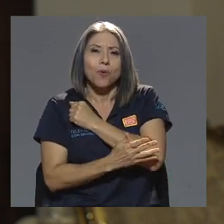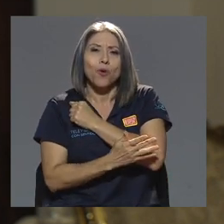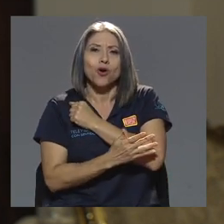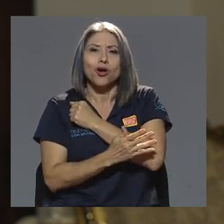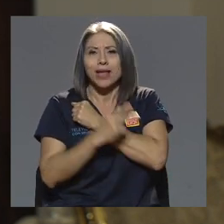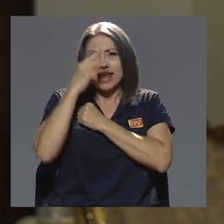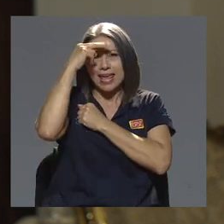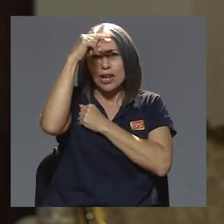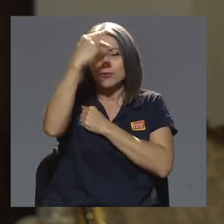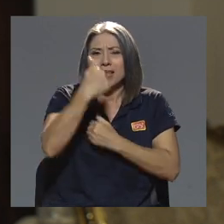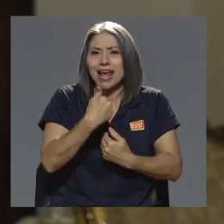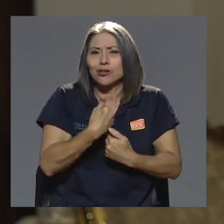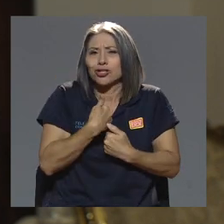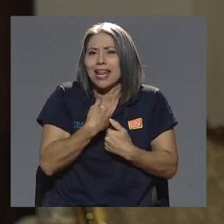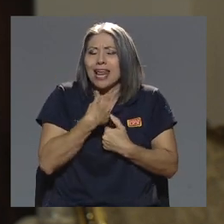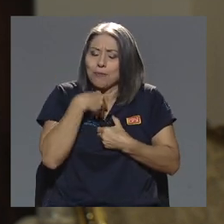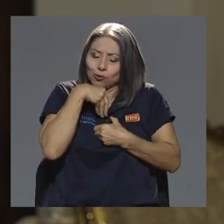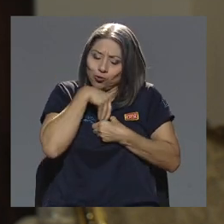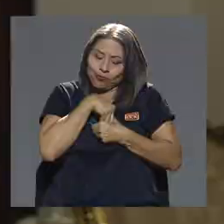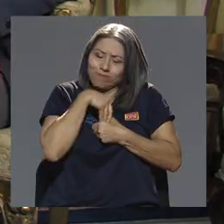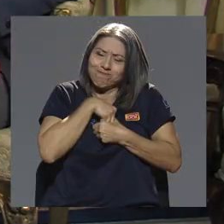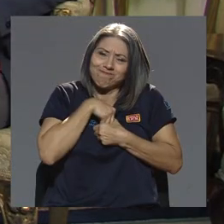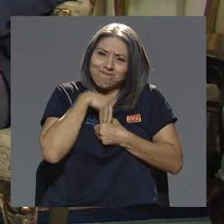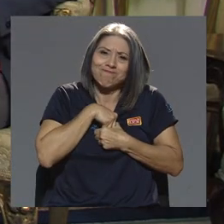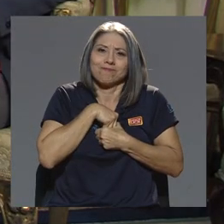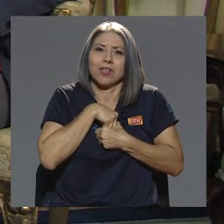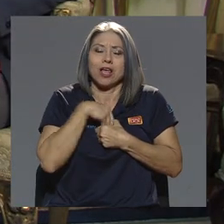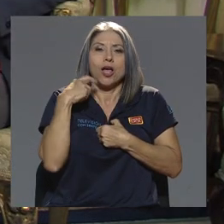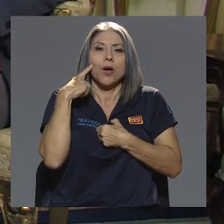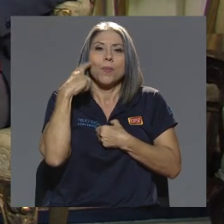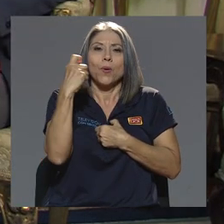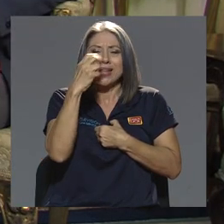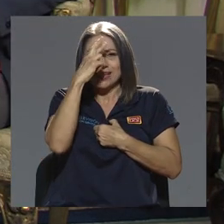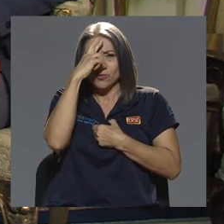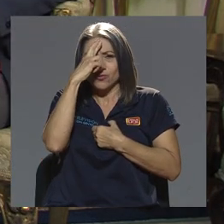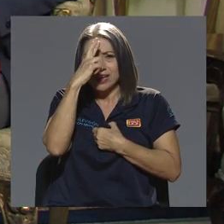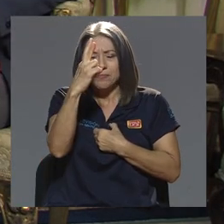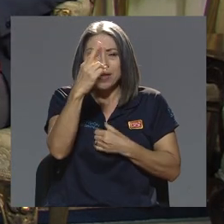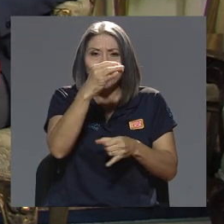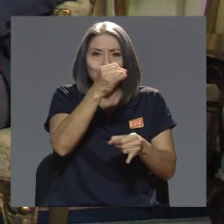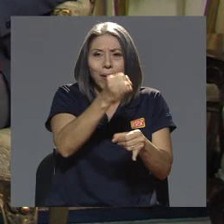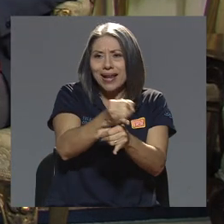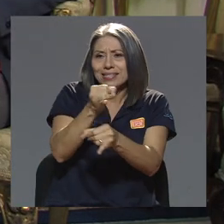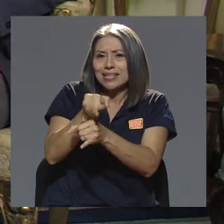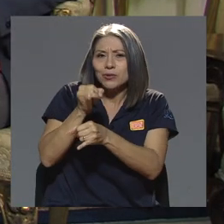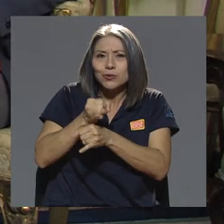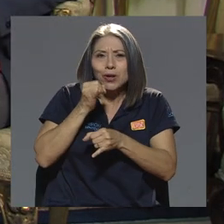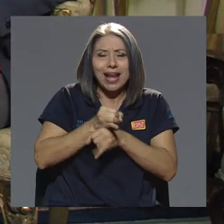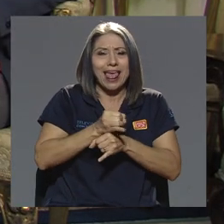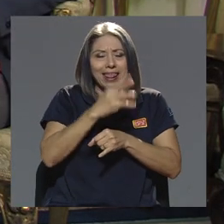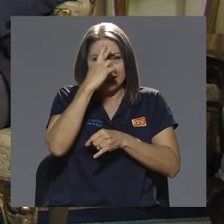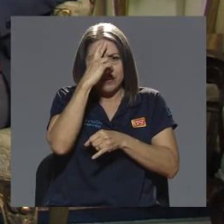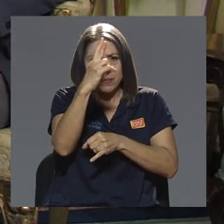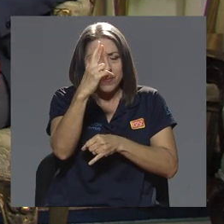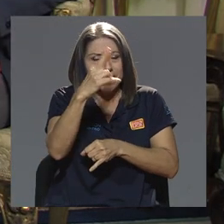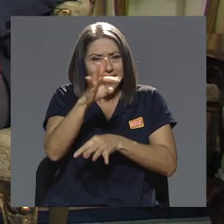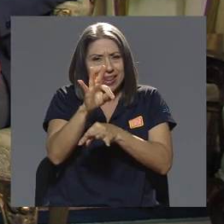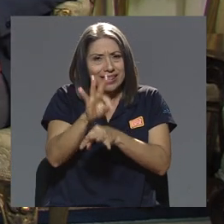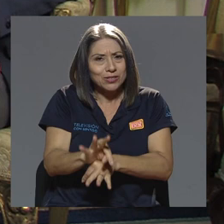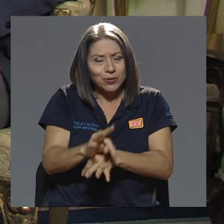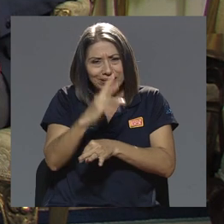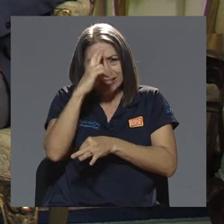que los mexicanos tenemos tan arraigado, porque es un respeto a la institucionalidad, a nuestras tradiciones, a